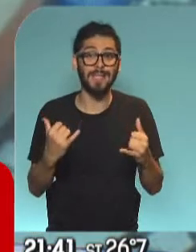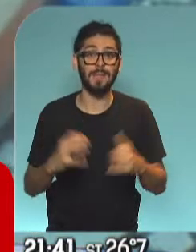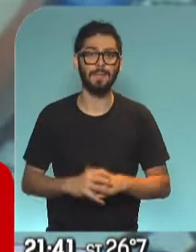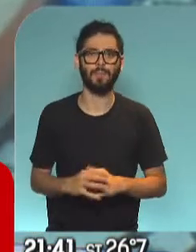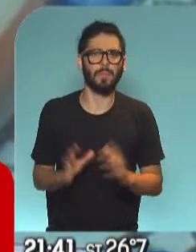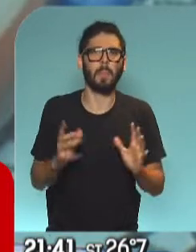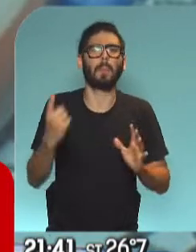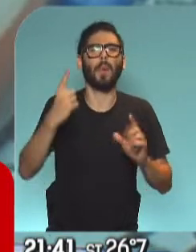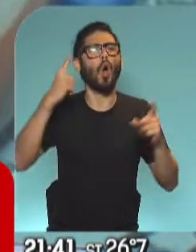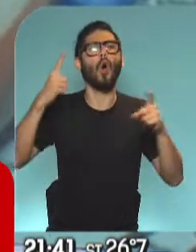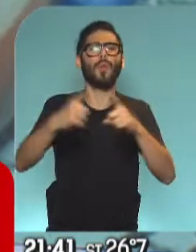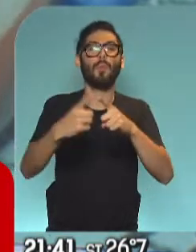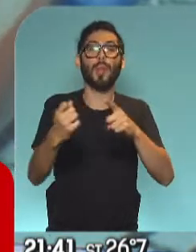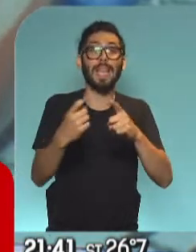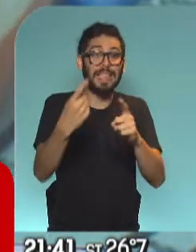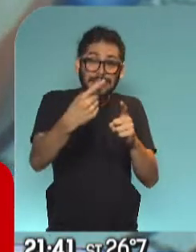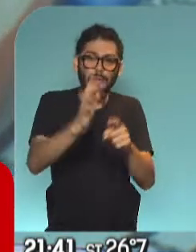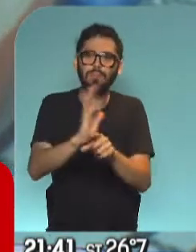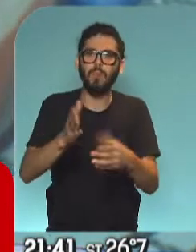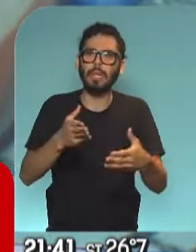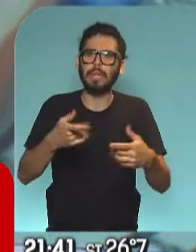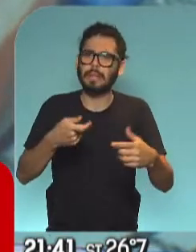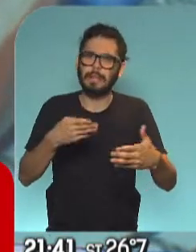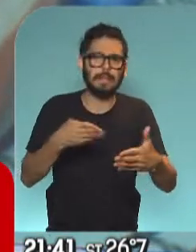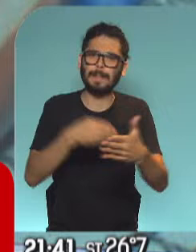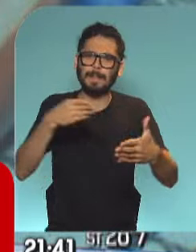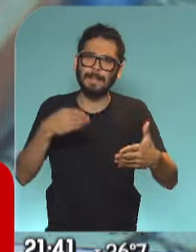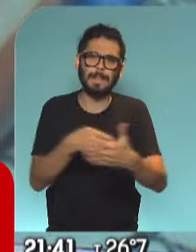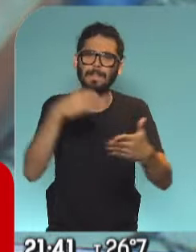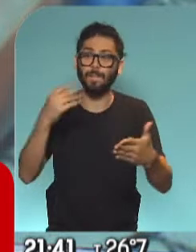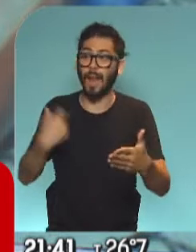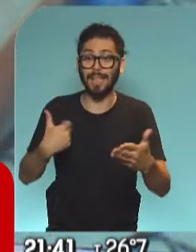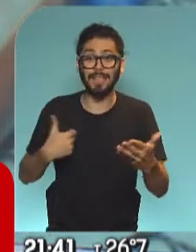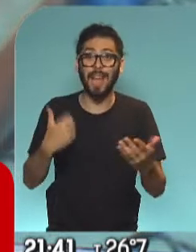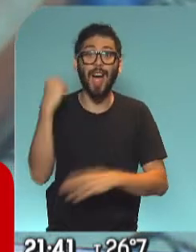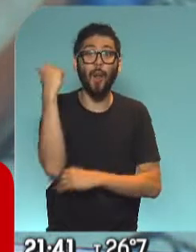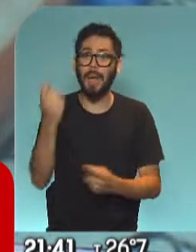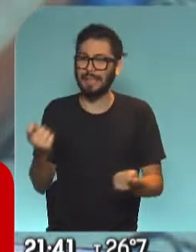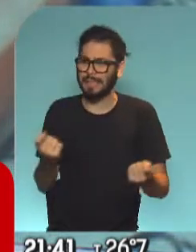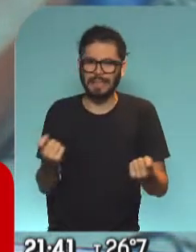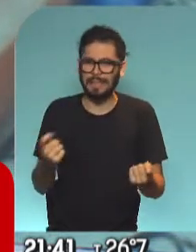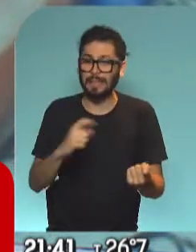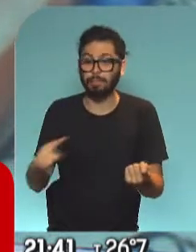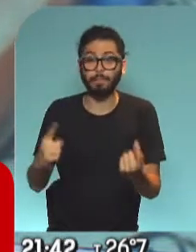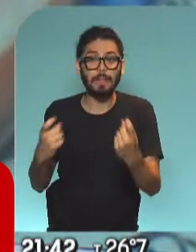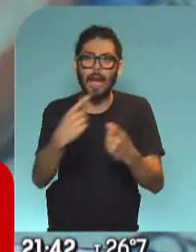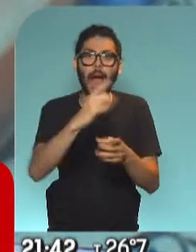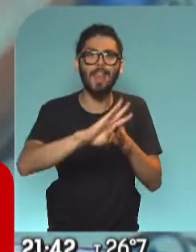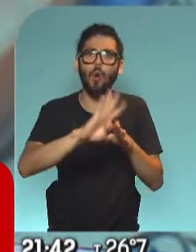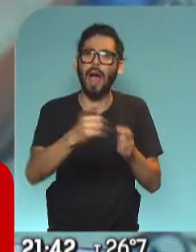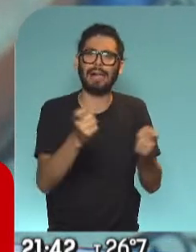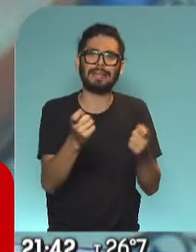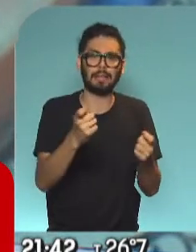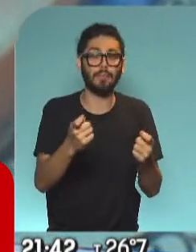gran objetivo, porque trababa todo lo demás. Argentina prácticamente no podía moverse en términos económicos si no resolvía el tema de la deuda.